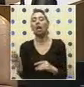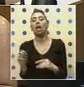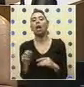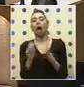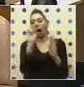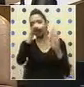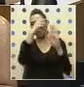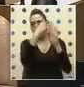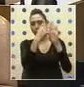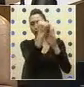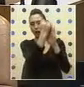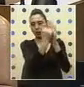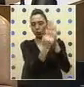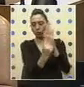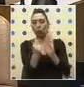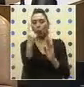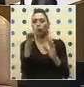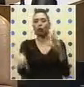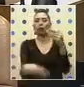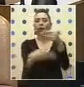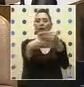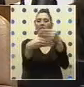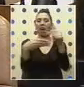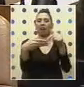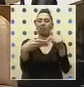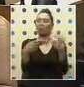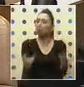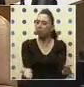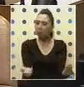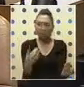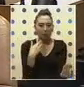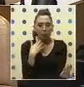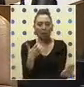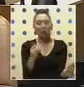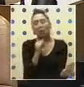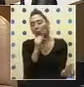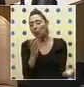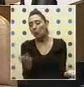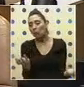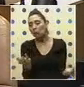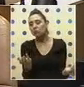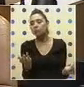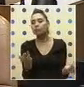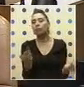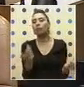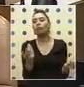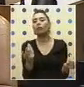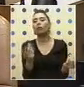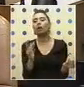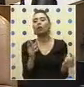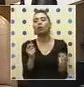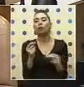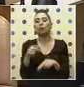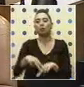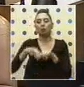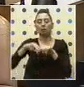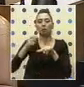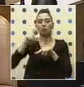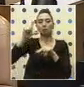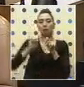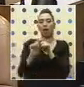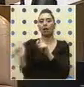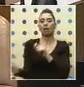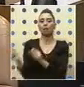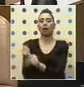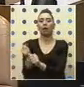para justificar la dieta o para justificar el mayor monto que tienen por asignaciones